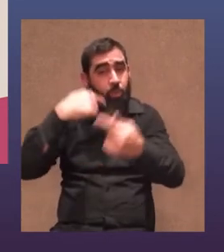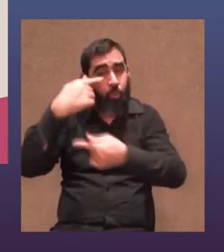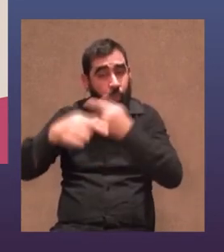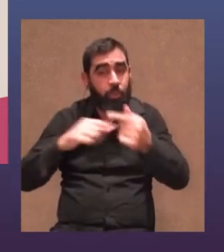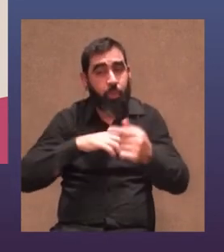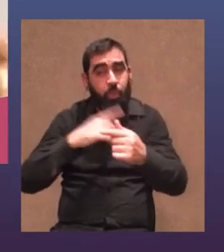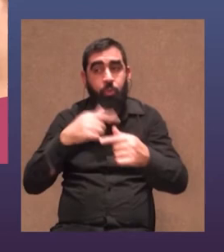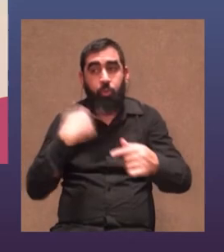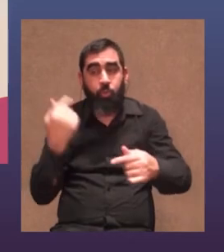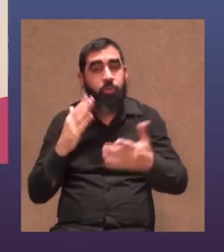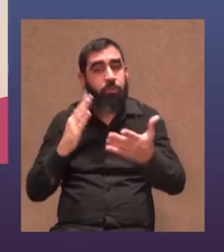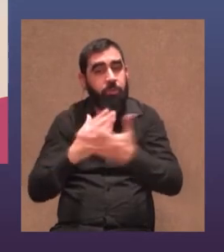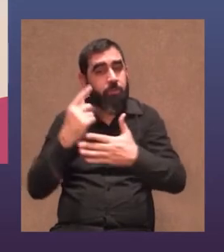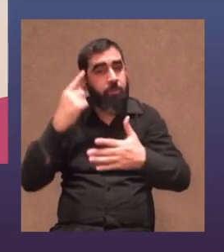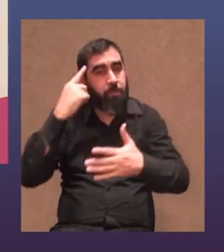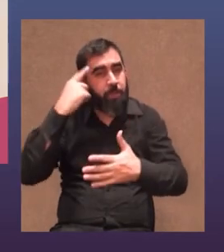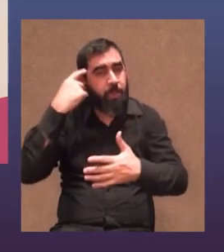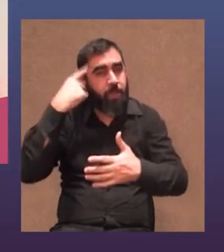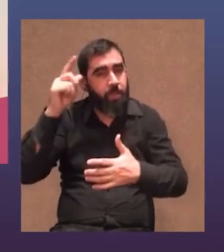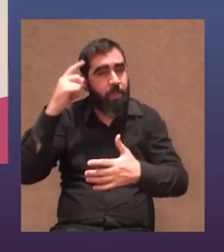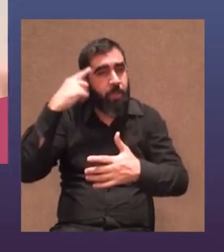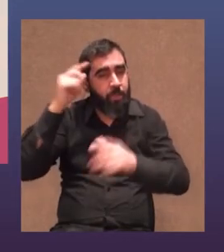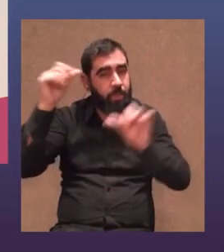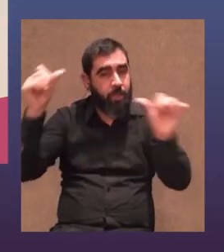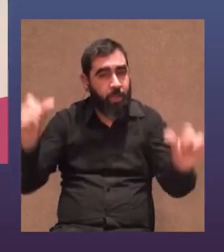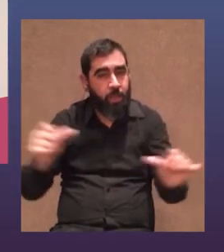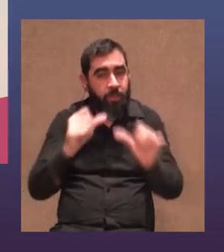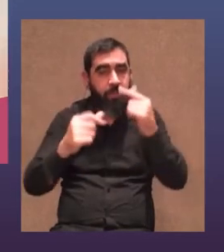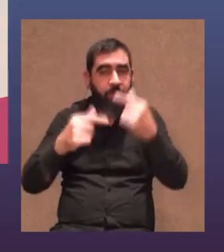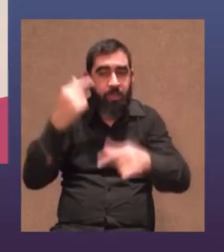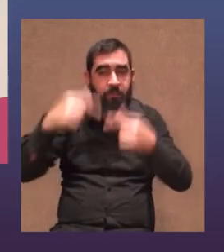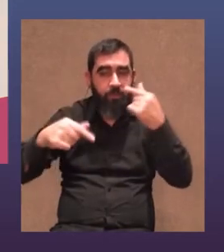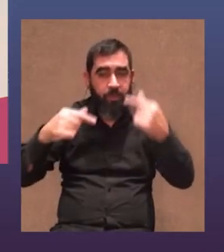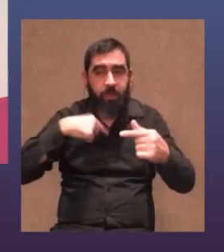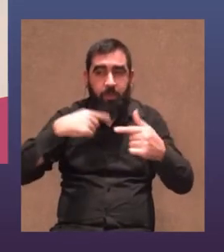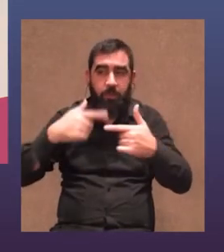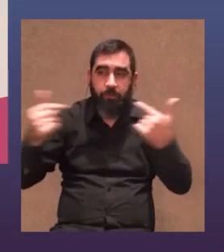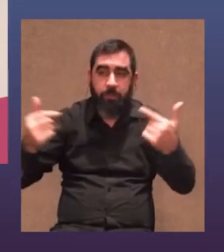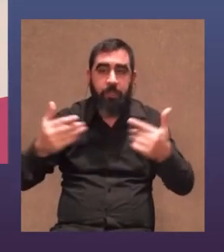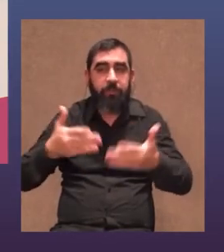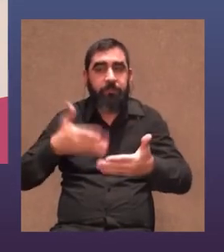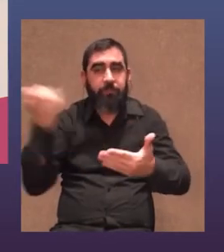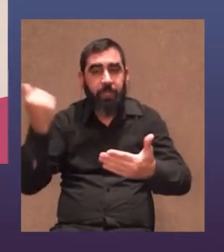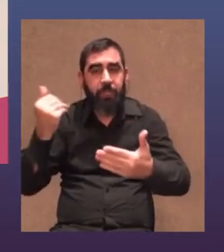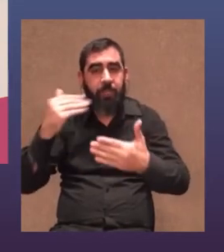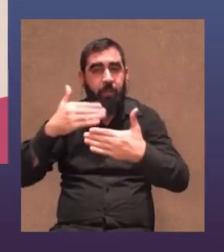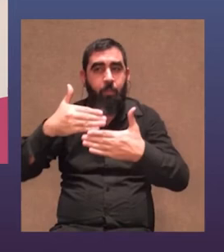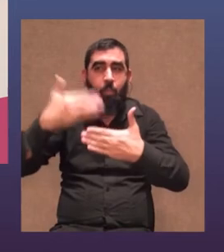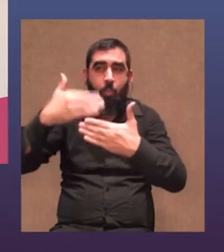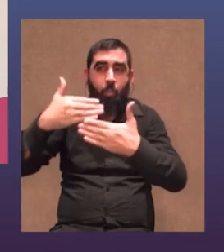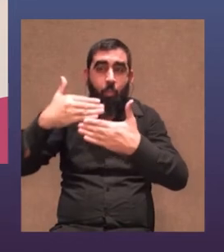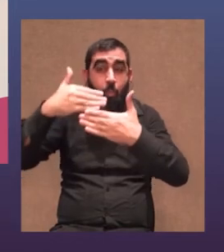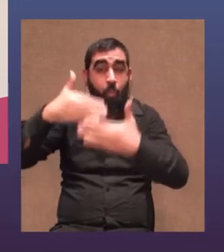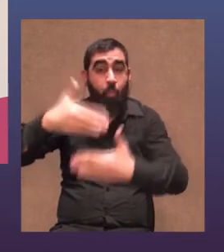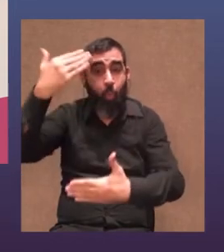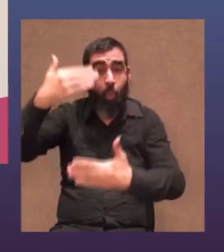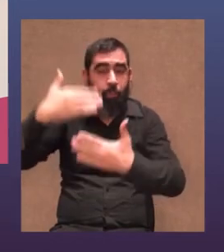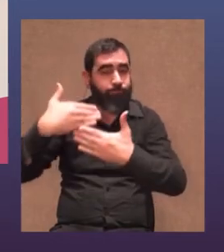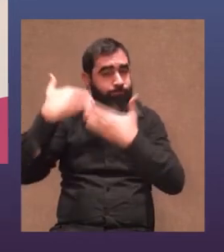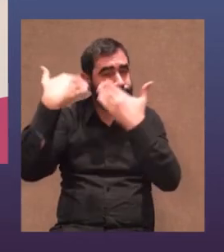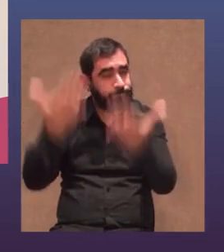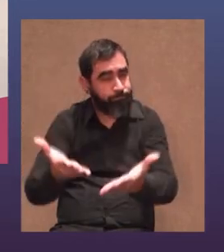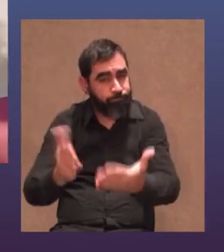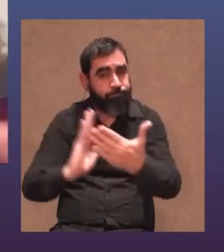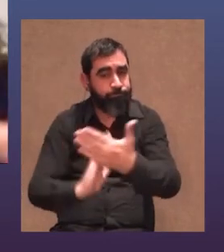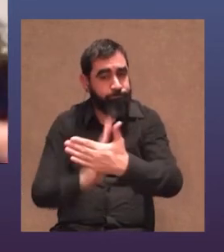todo el tiempo, ¿no?, con ideas de tratando de derribar una cantidad de muros, una cantidad de cosas que vamos viendo o que vamos desarrollando